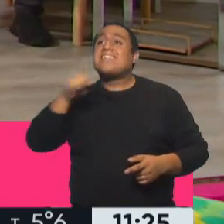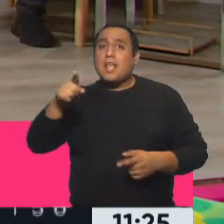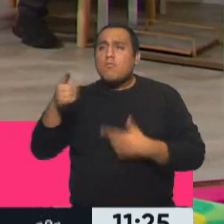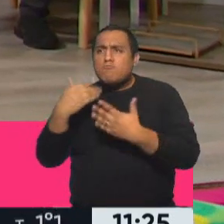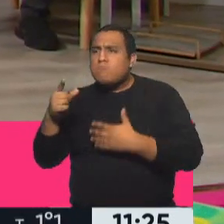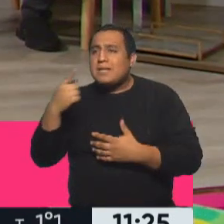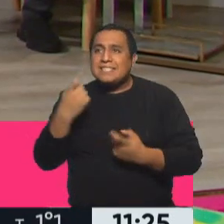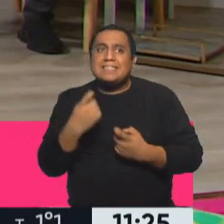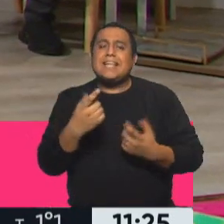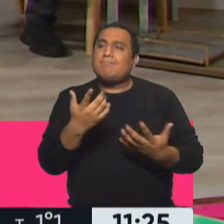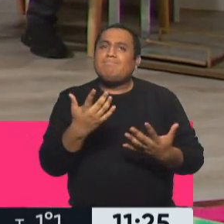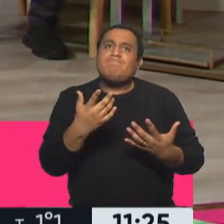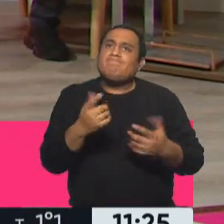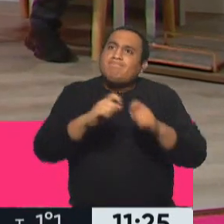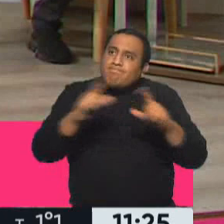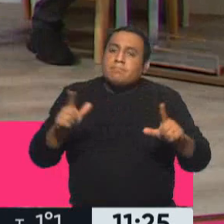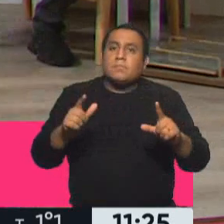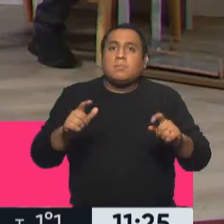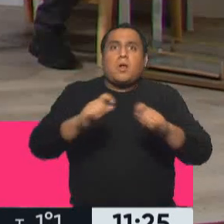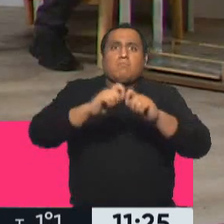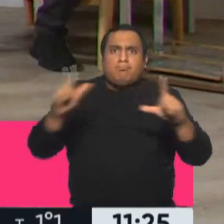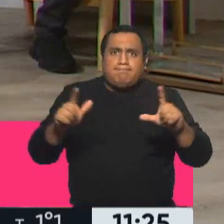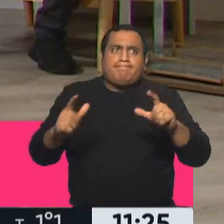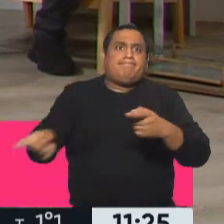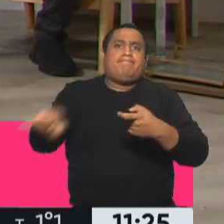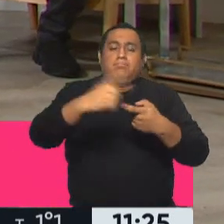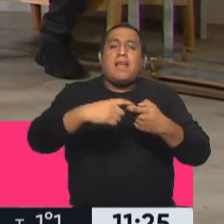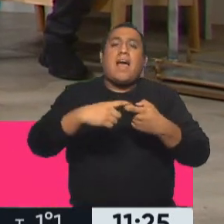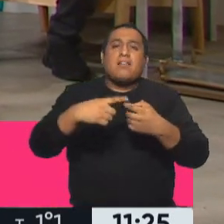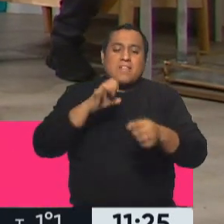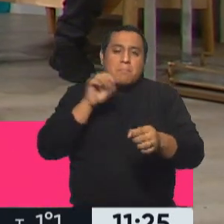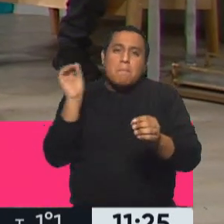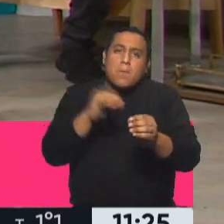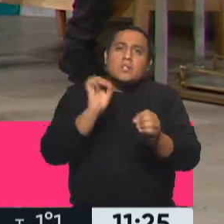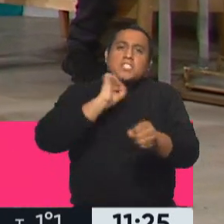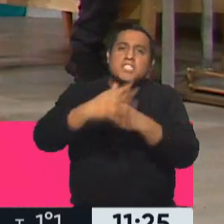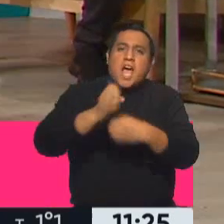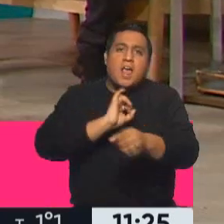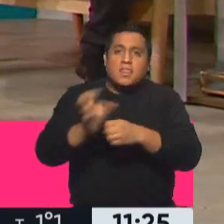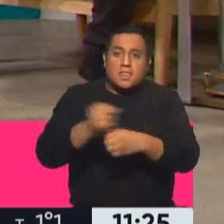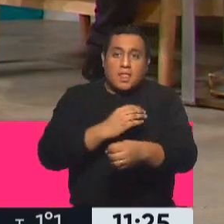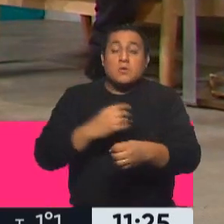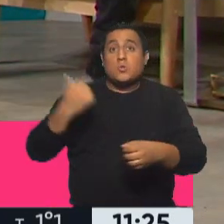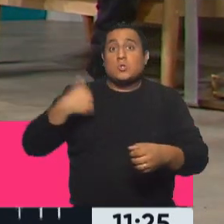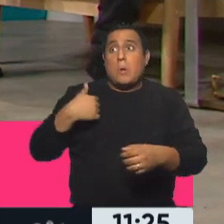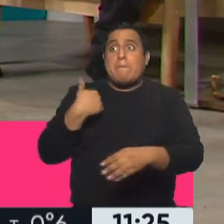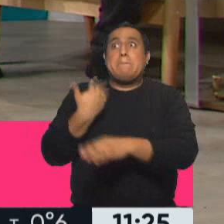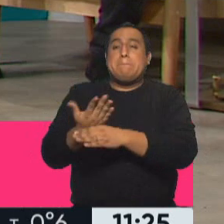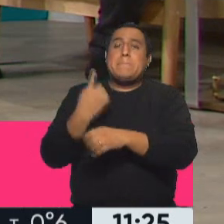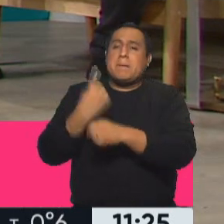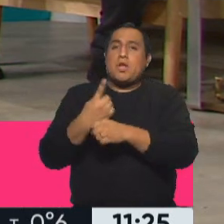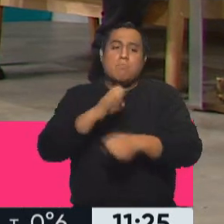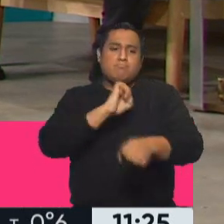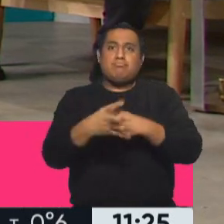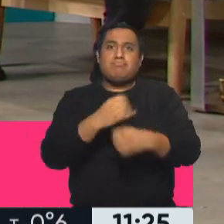las plataformas no tenían la conexión, tuvieron que poner un chat, armar ahora eso. Bueno, ya, yo fui el primero que le pedí el chat, claro,